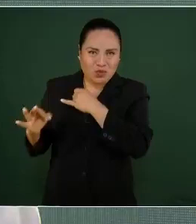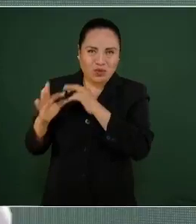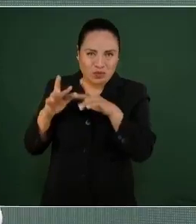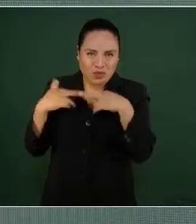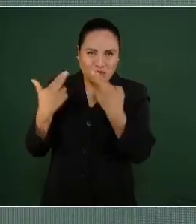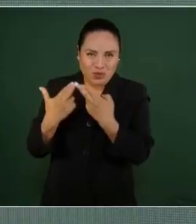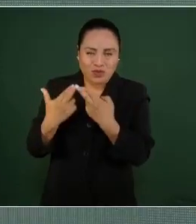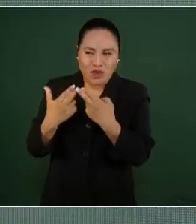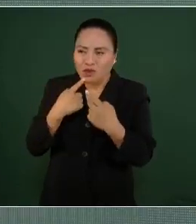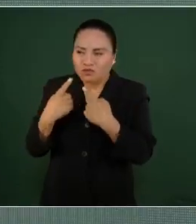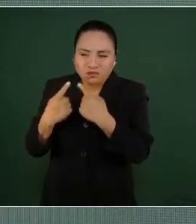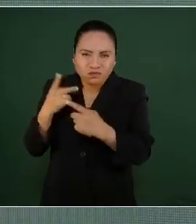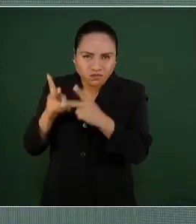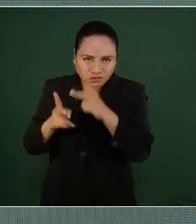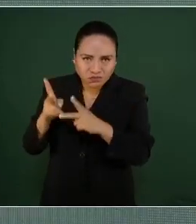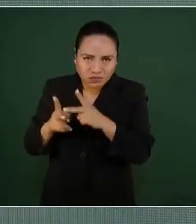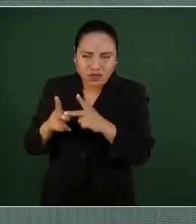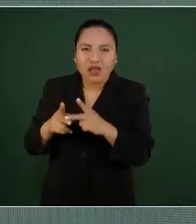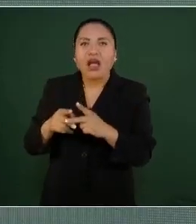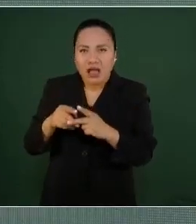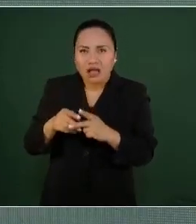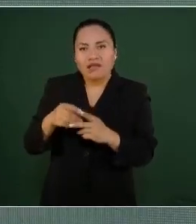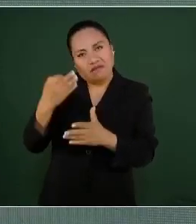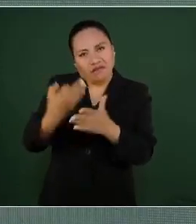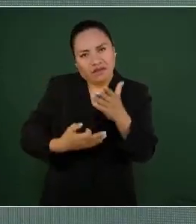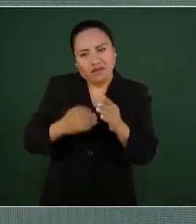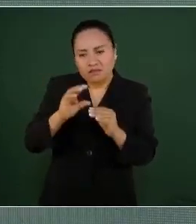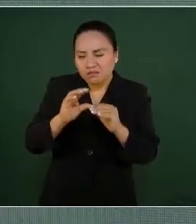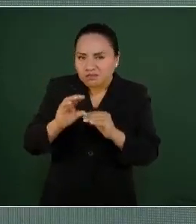en entregarles esta otra cantidad